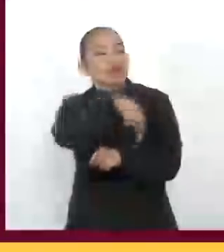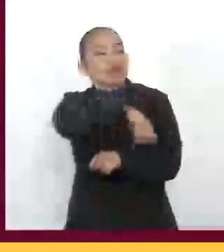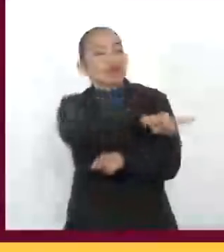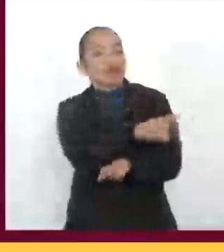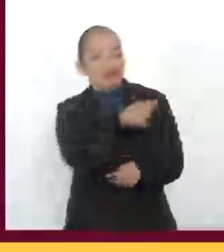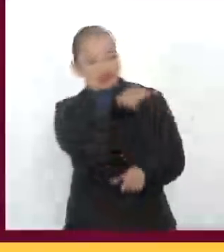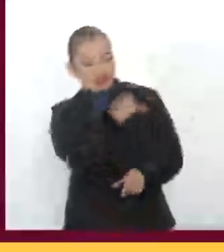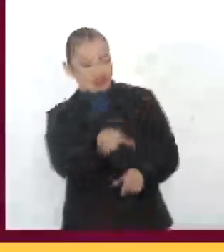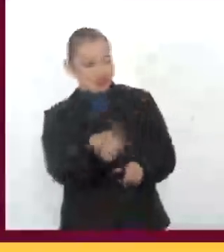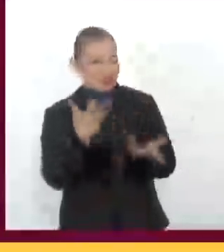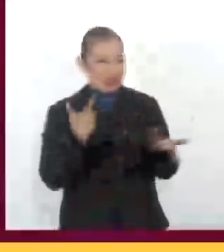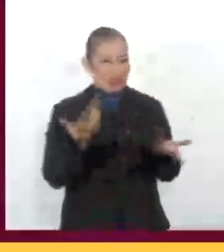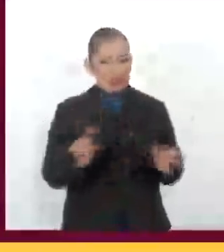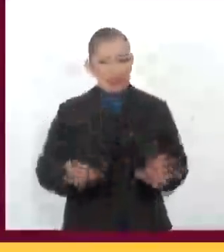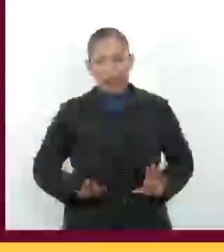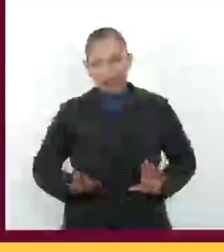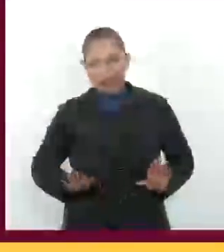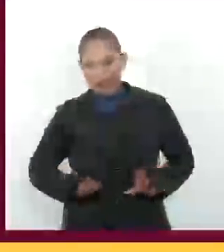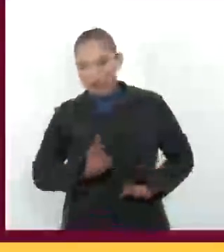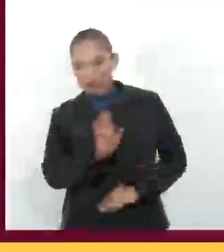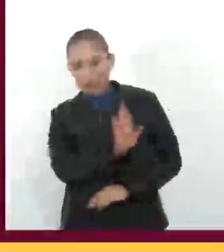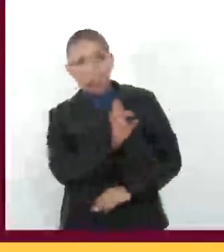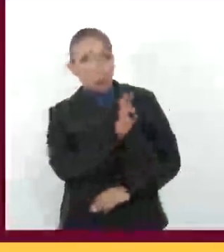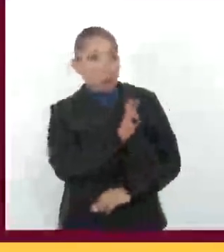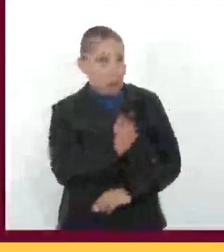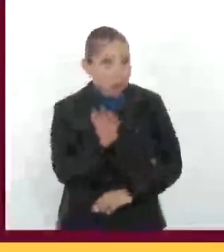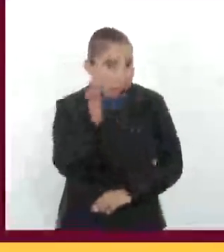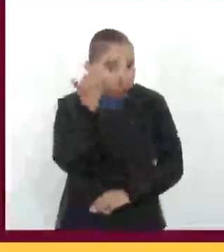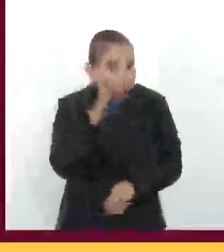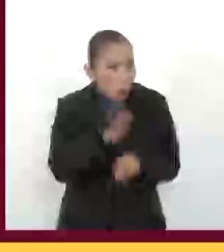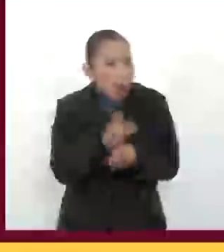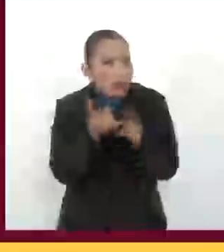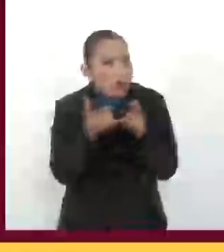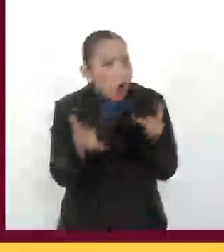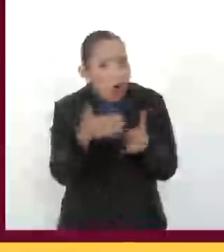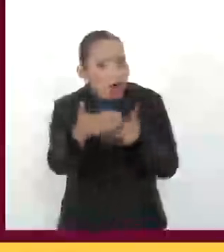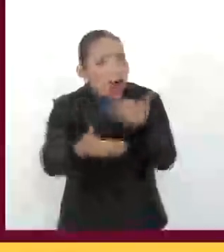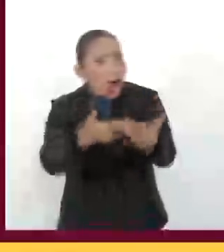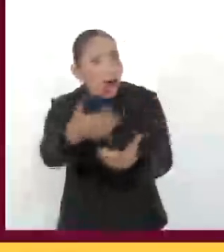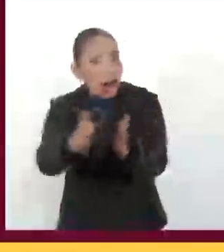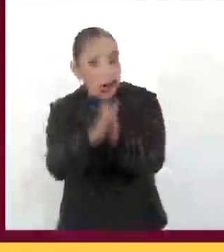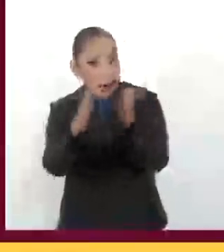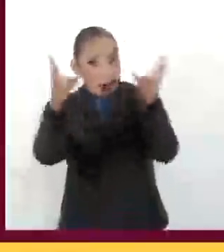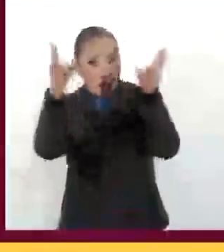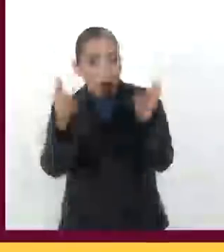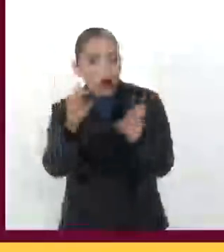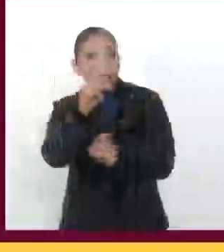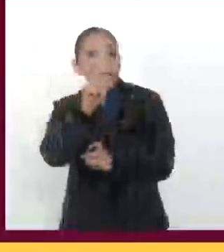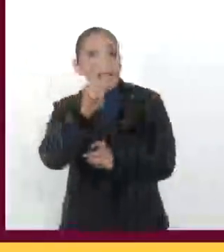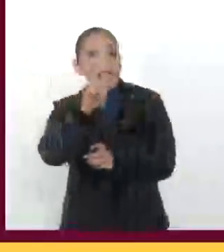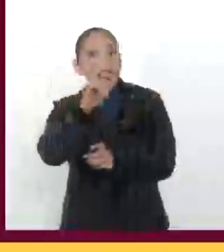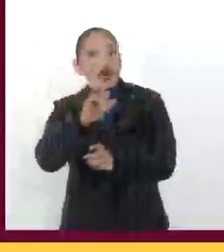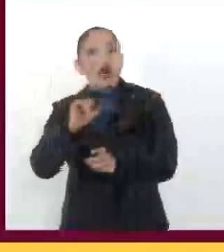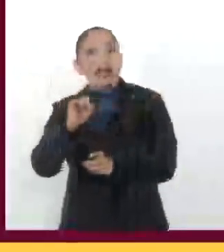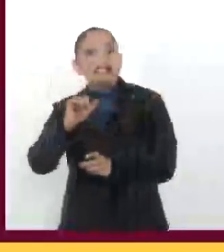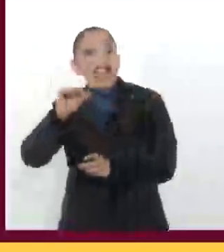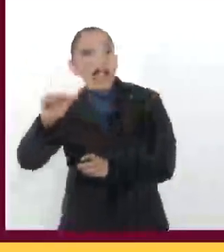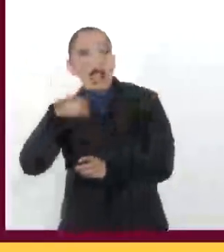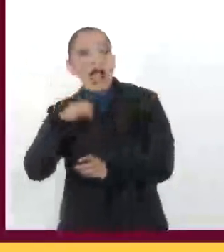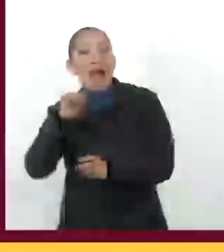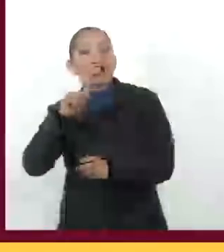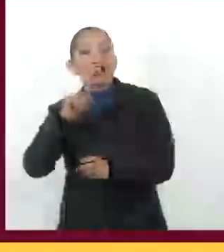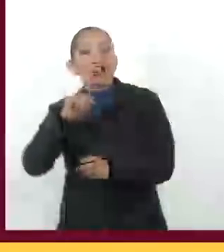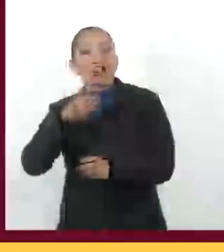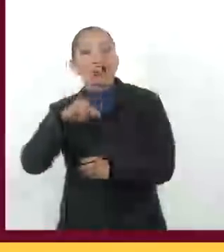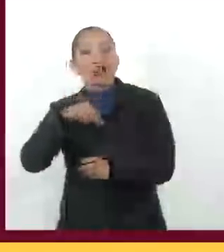debido a ciertos comportamientos y actitudes. Pueden saber de qué va esta historia en el libro tétrico S.A.